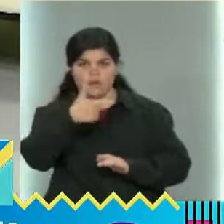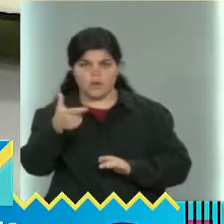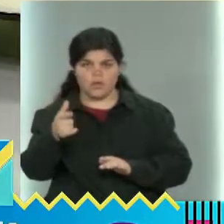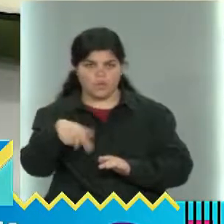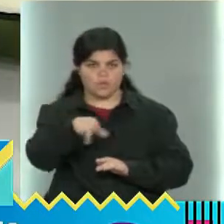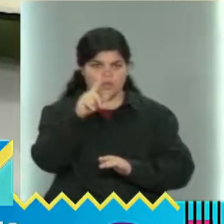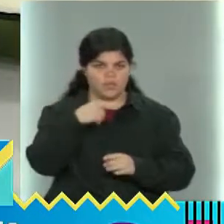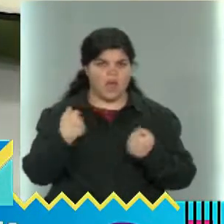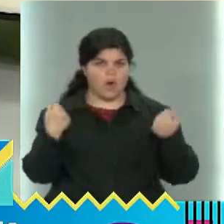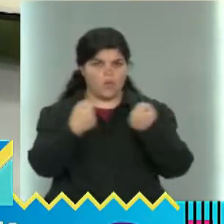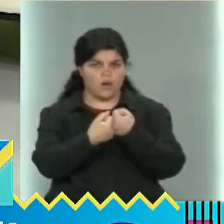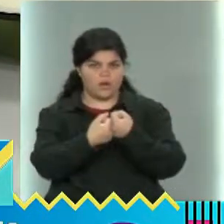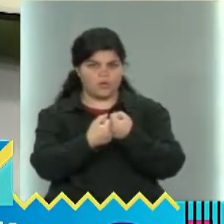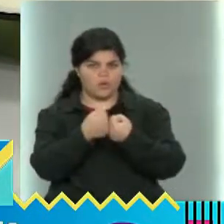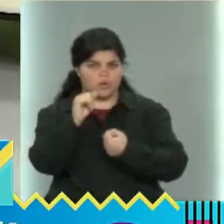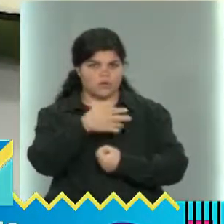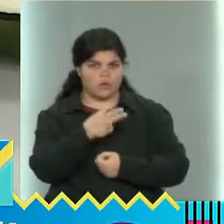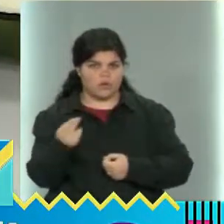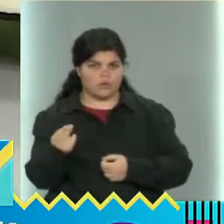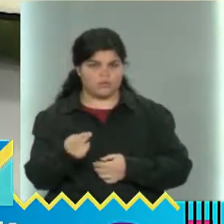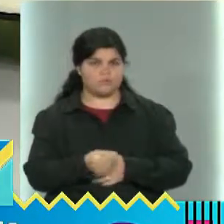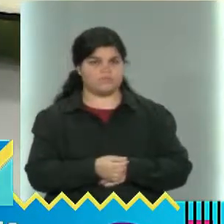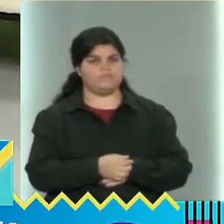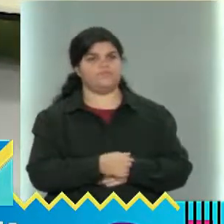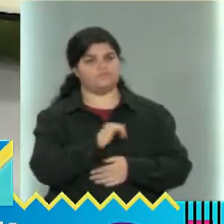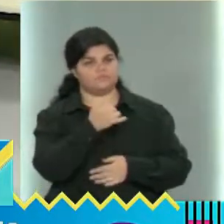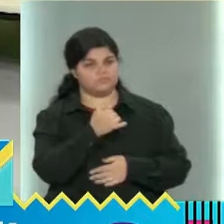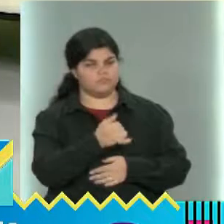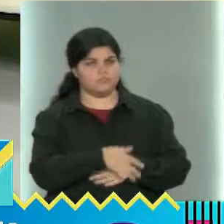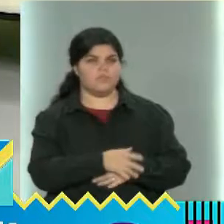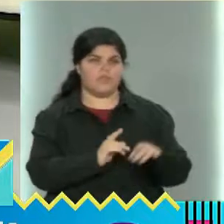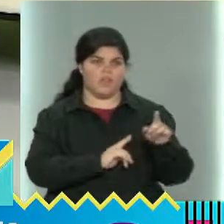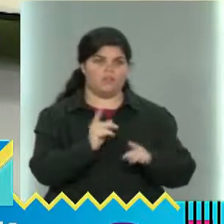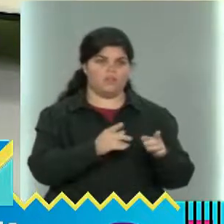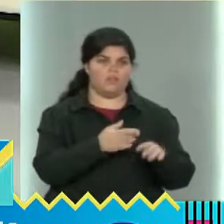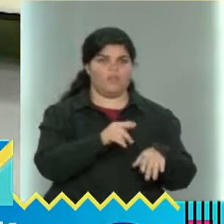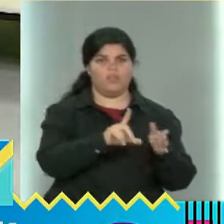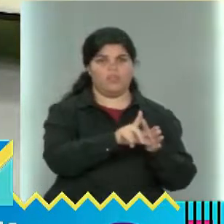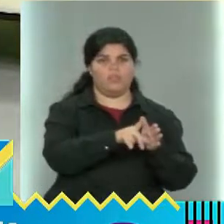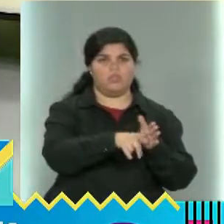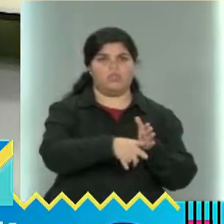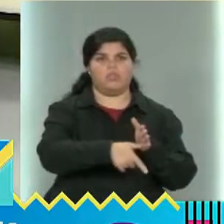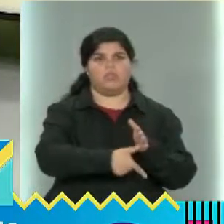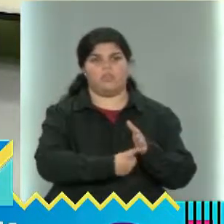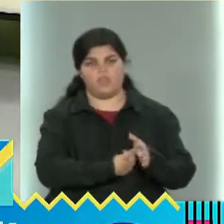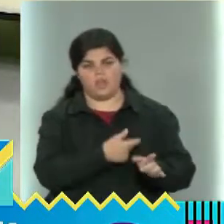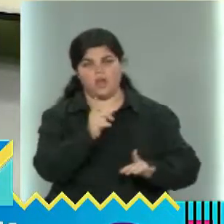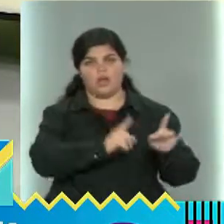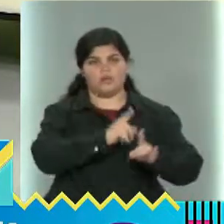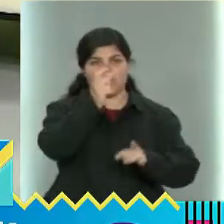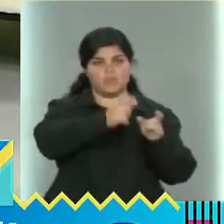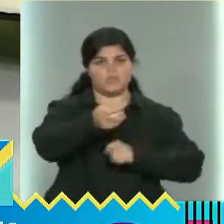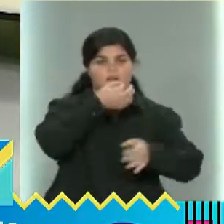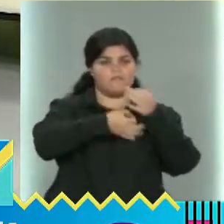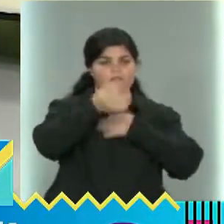no? Sí, hay un tema que es un cierto desfasaje que se da, salvo en los autores que se dedican a vender, que son más